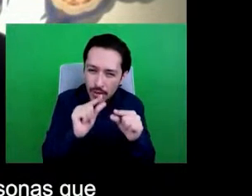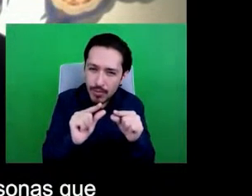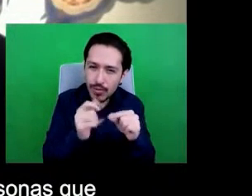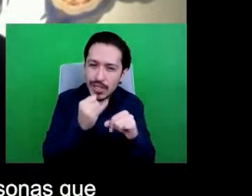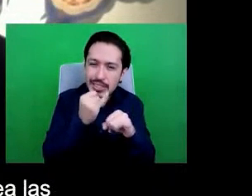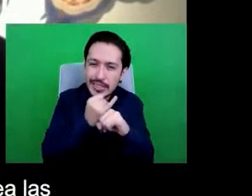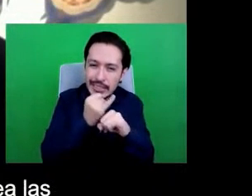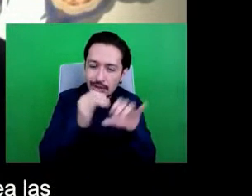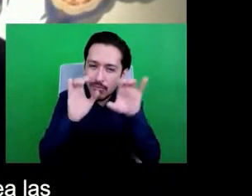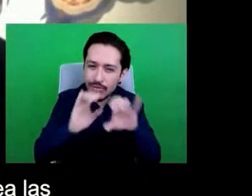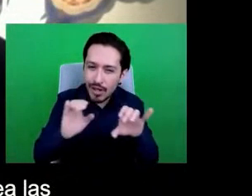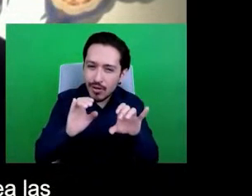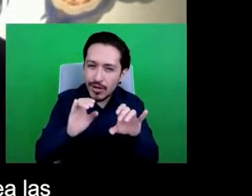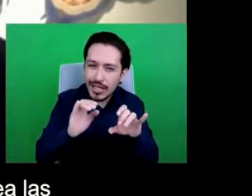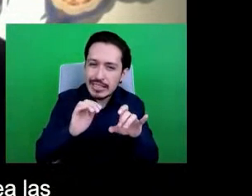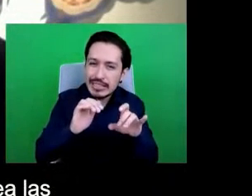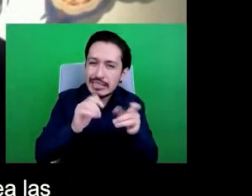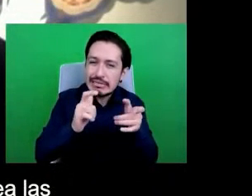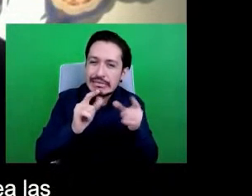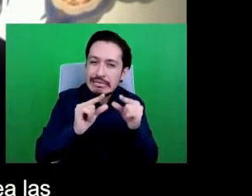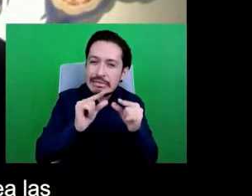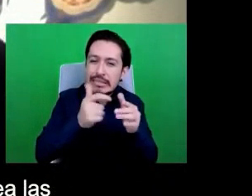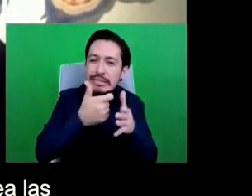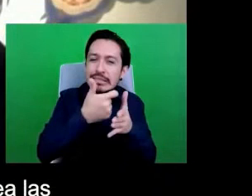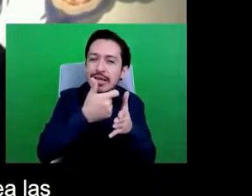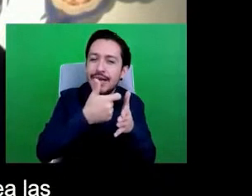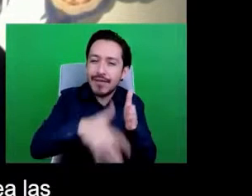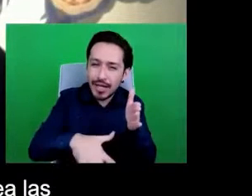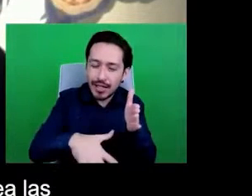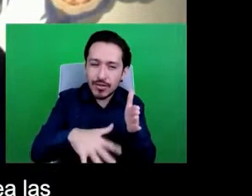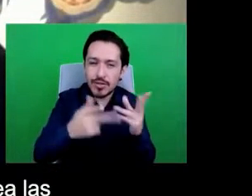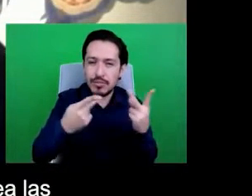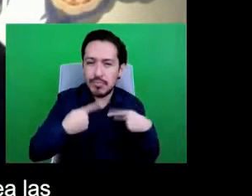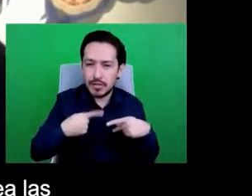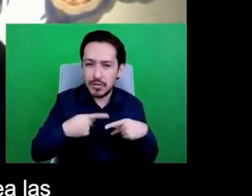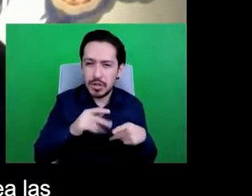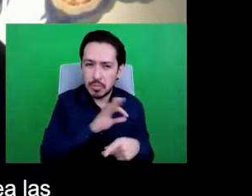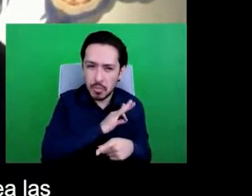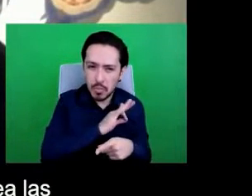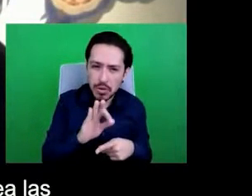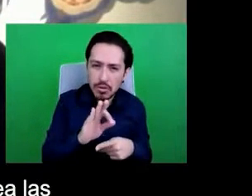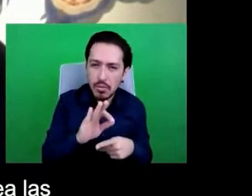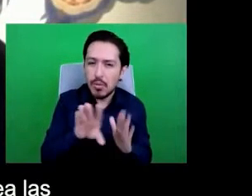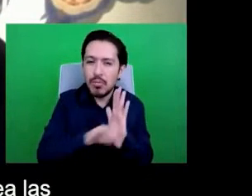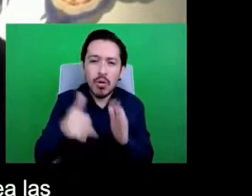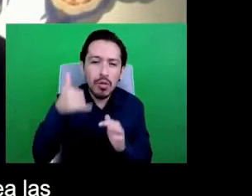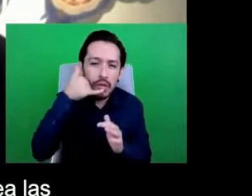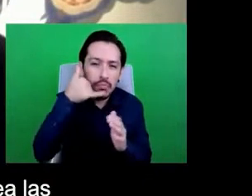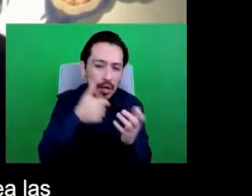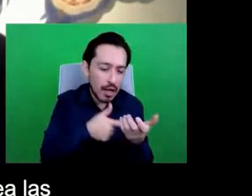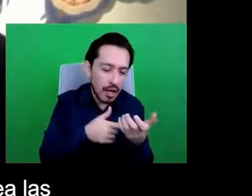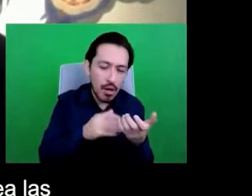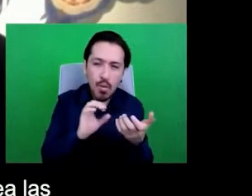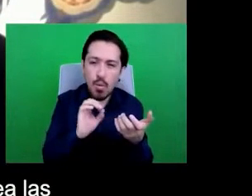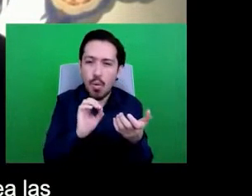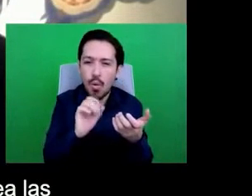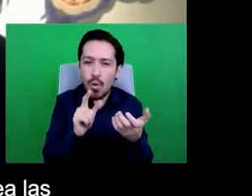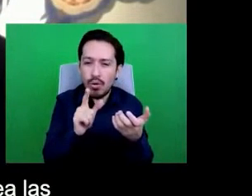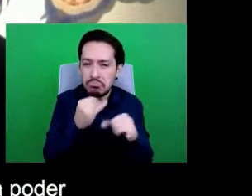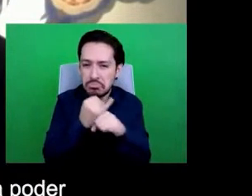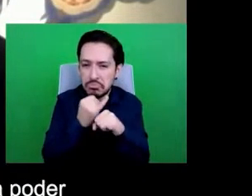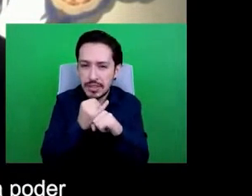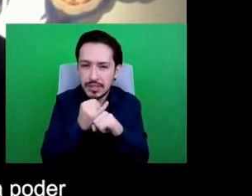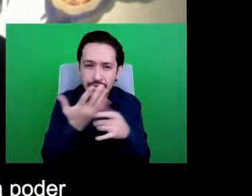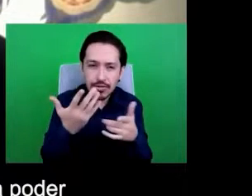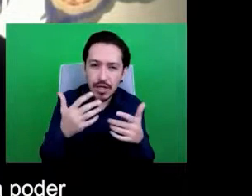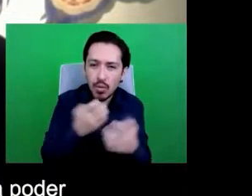más personas que pueden acceder a teléfonos o algún tipo de comunicación en línea, las oportunidades para los niños y